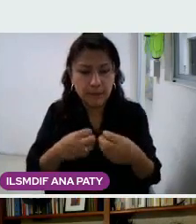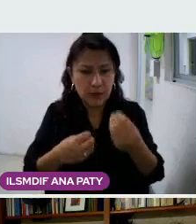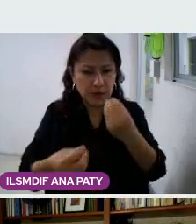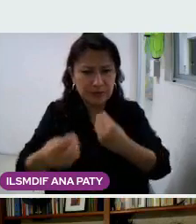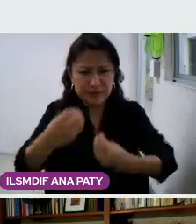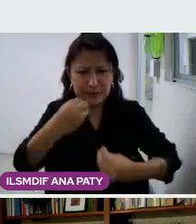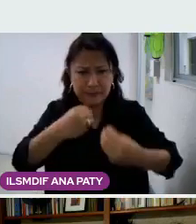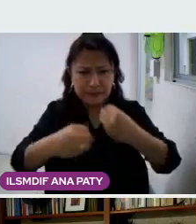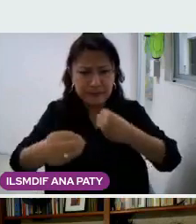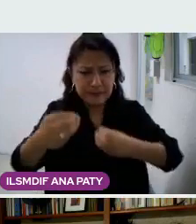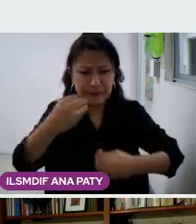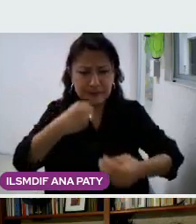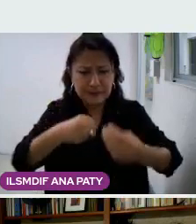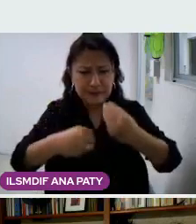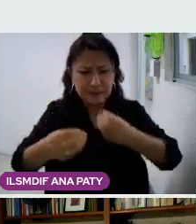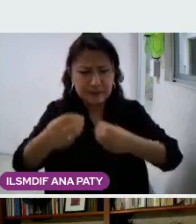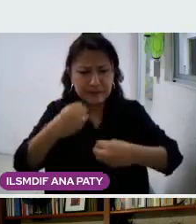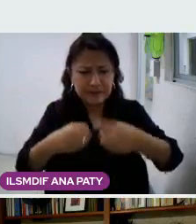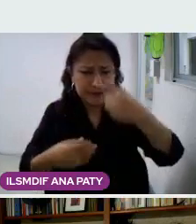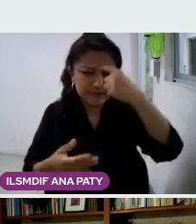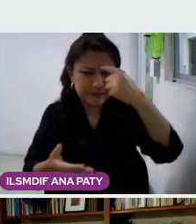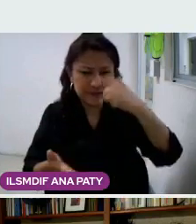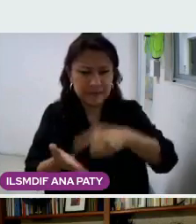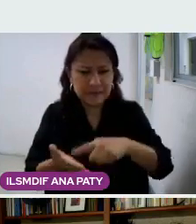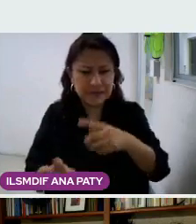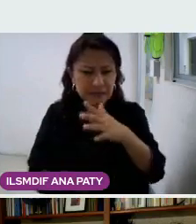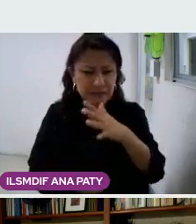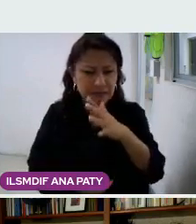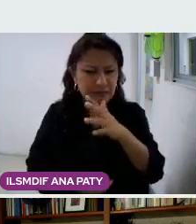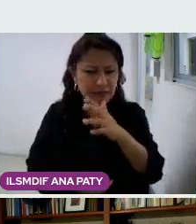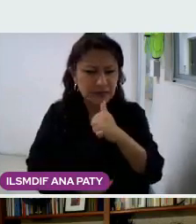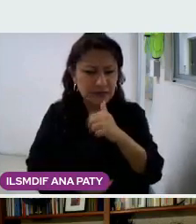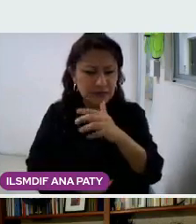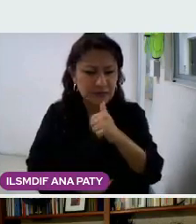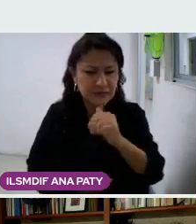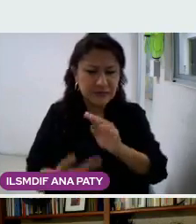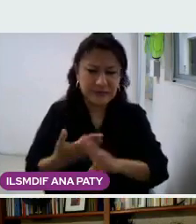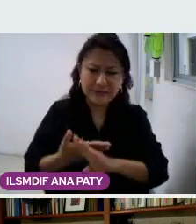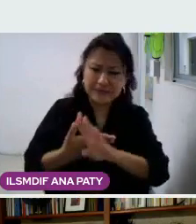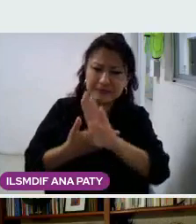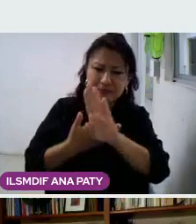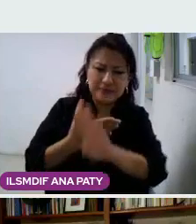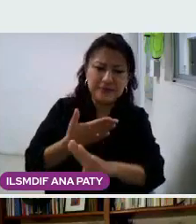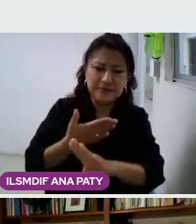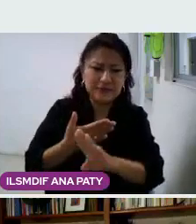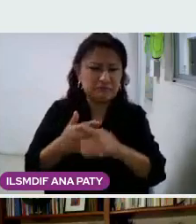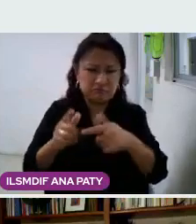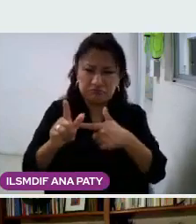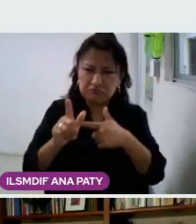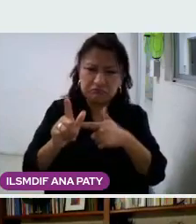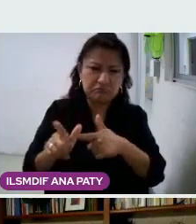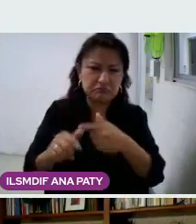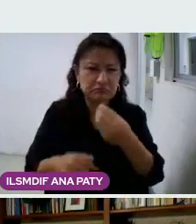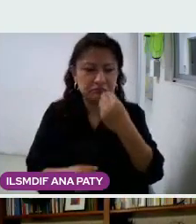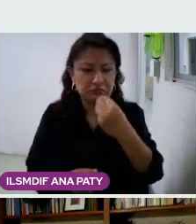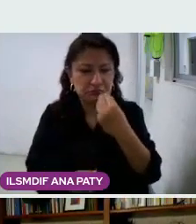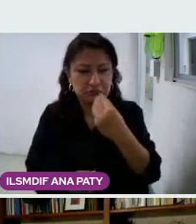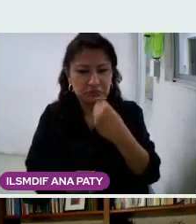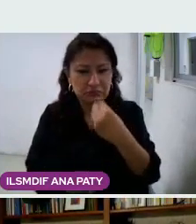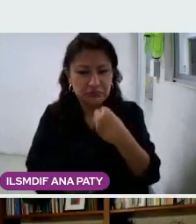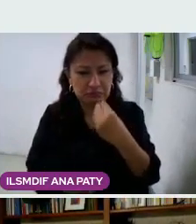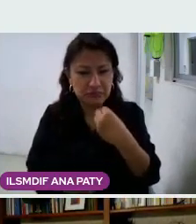la riqueza que tenemos, y solo tenemos como un juez ahí dando lata a ratos, que